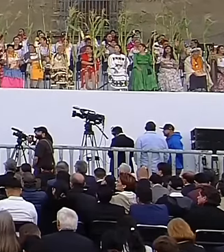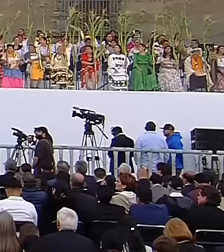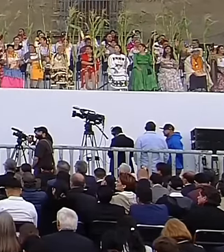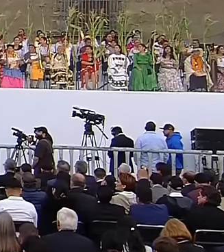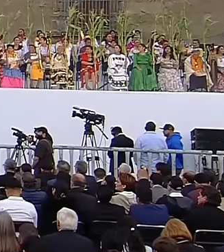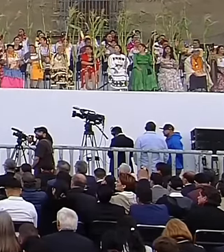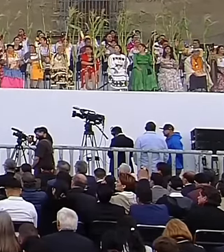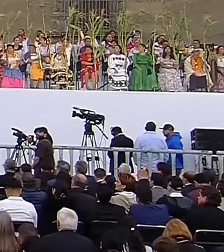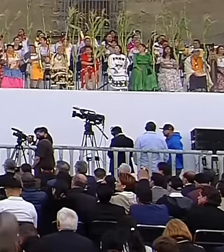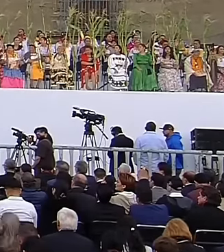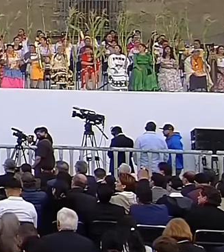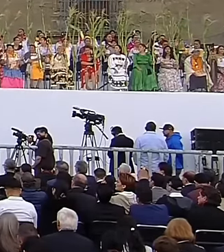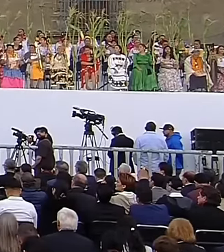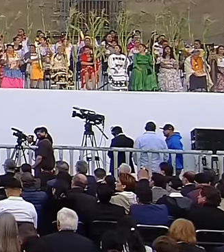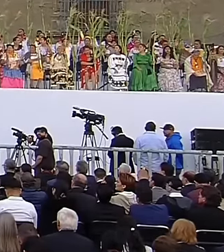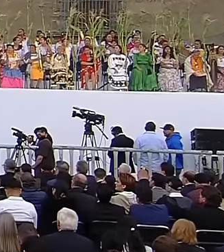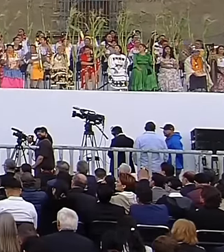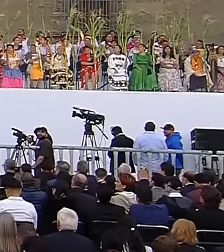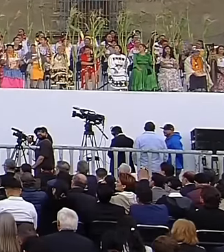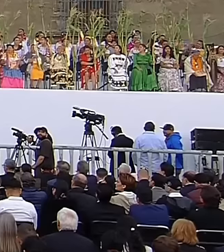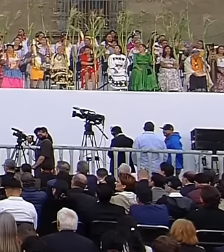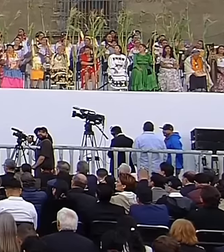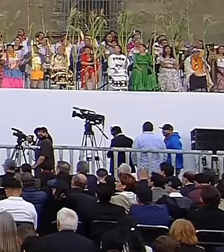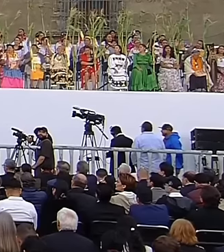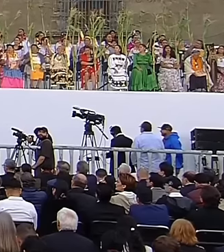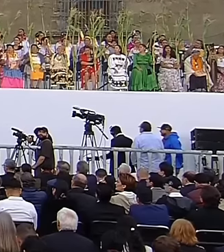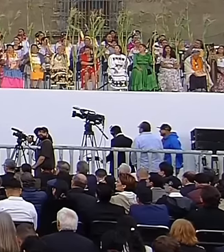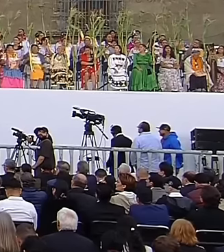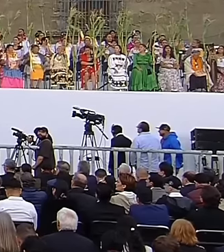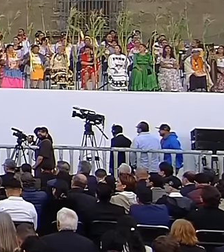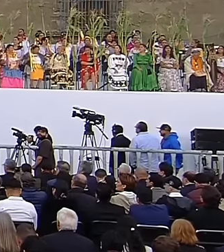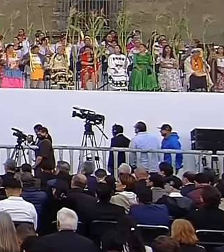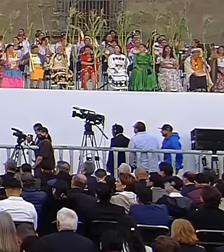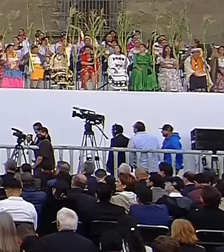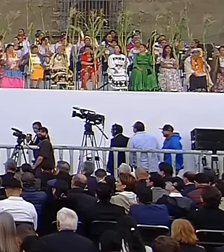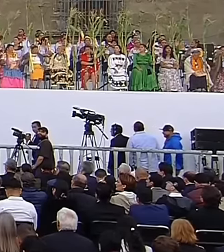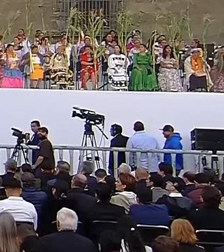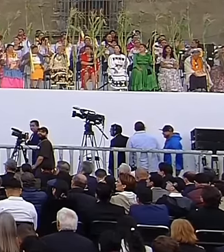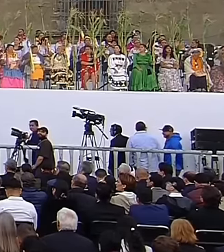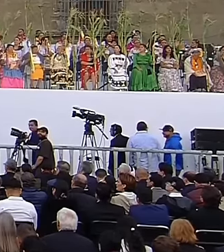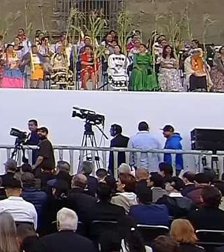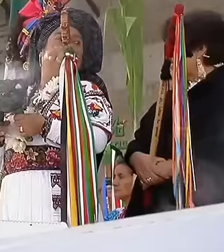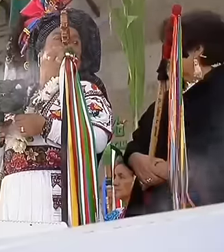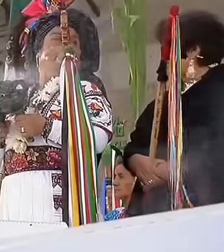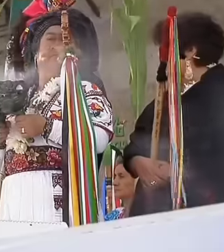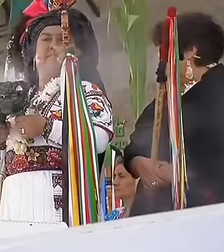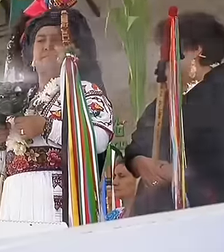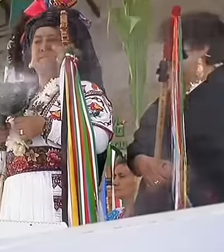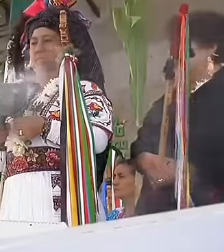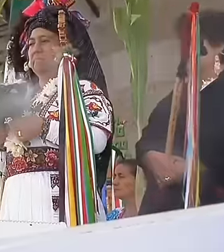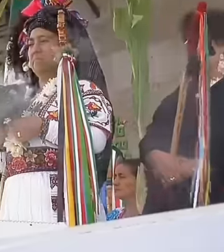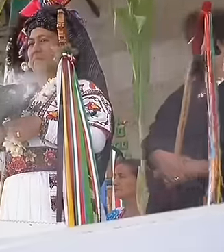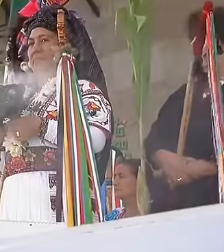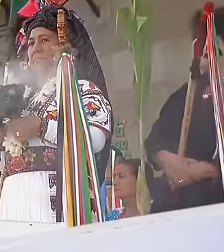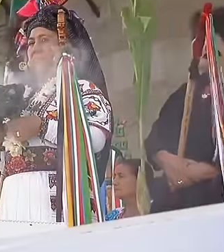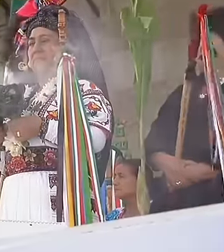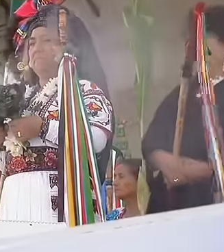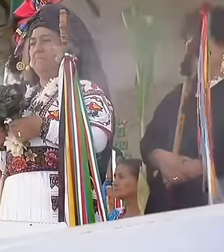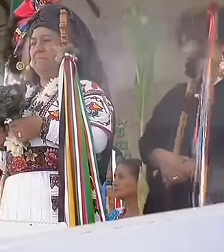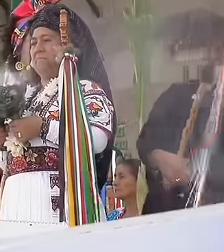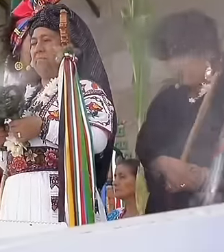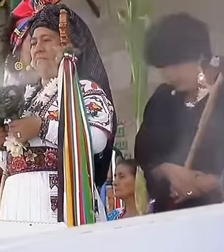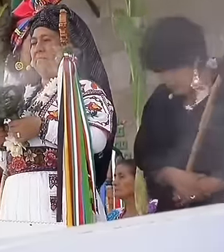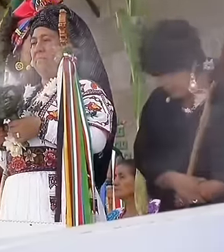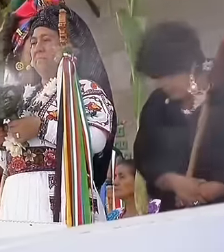Garantizaremos la autosuficiencia del maíz blanco libre de transgénicos, desde la